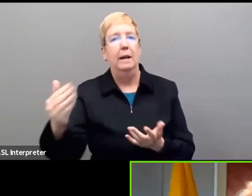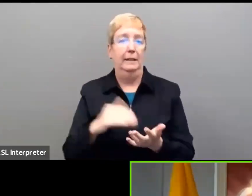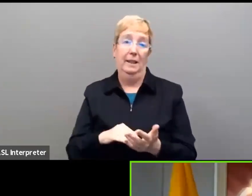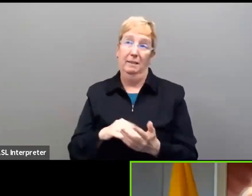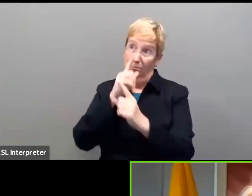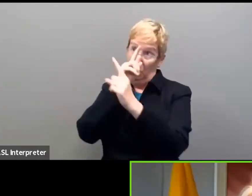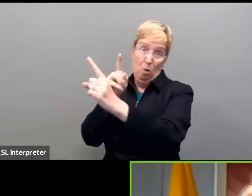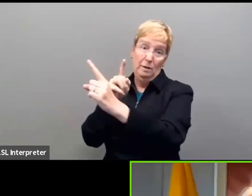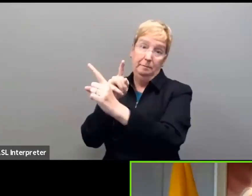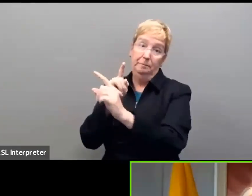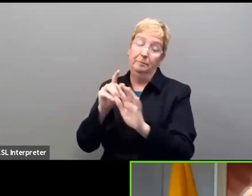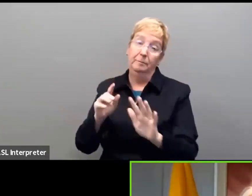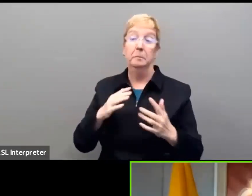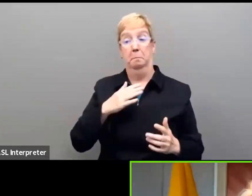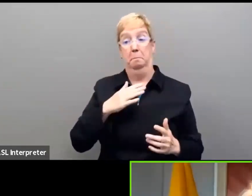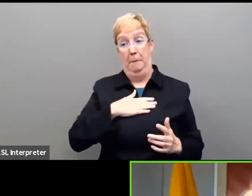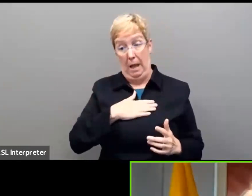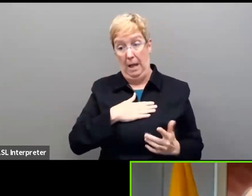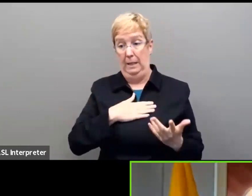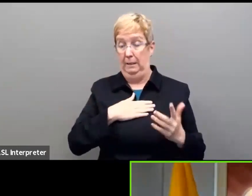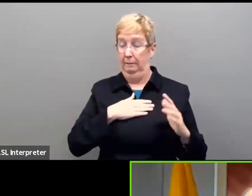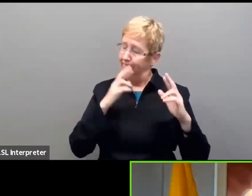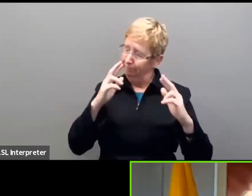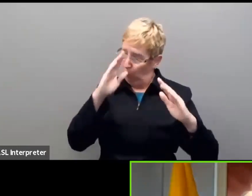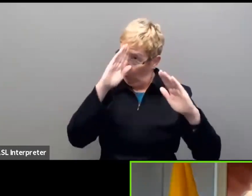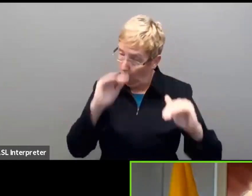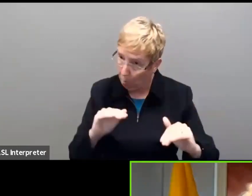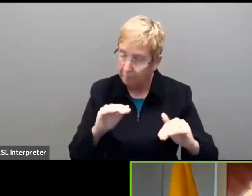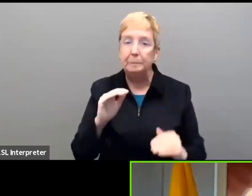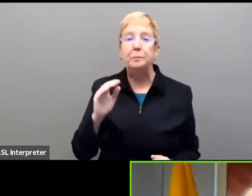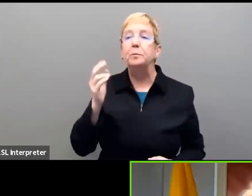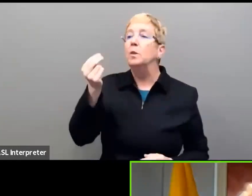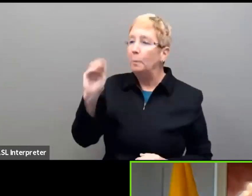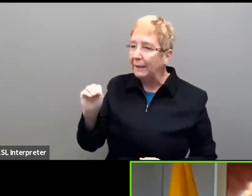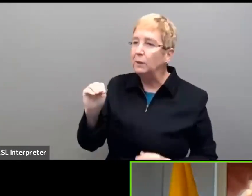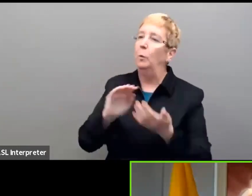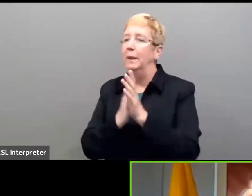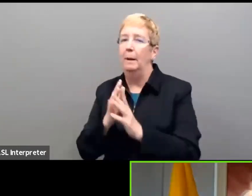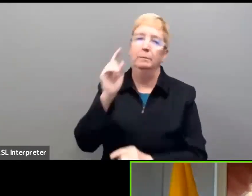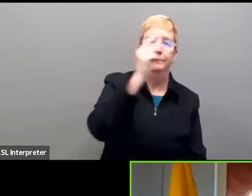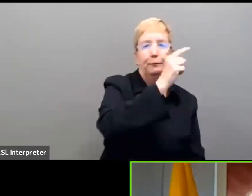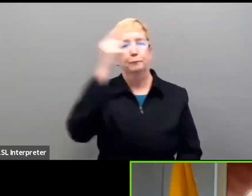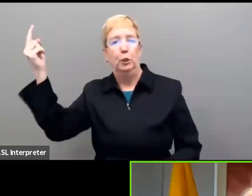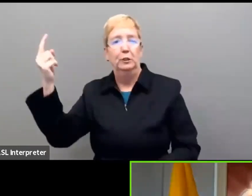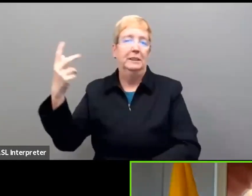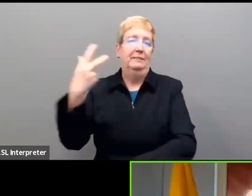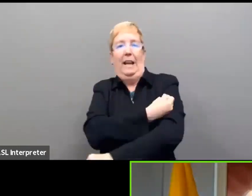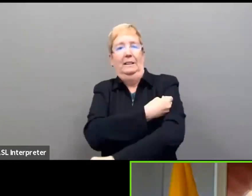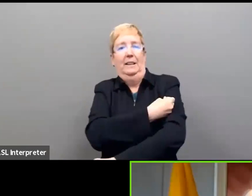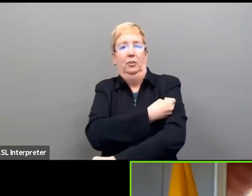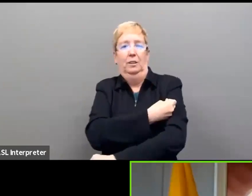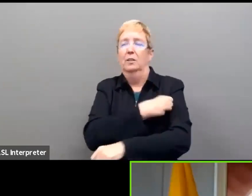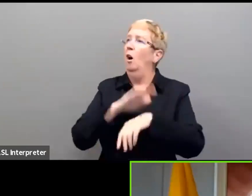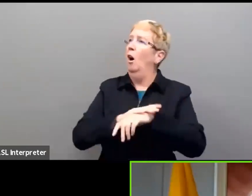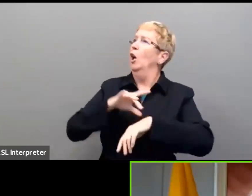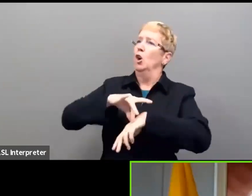Por eso es que estamos tomando decisiones duras, pero son necesarias para que con eso podamos controlar